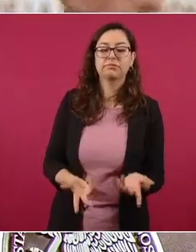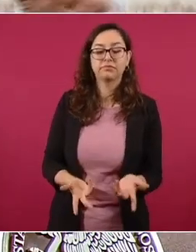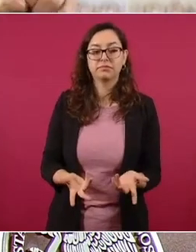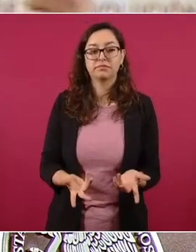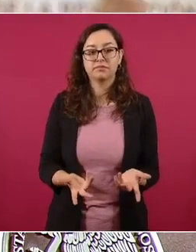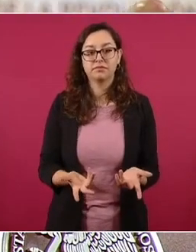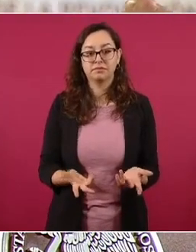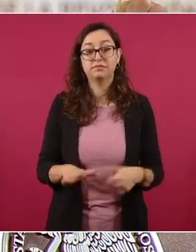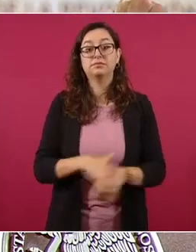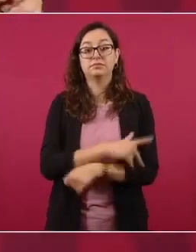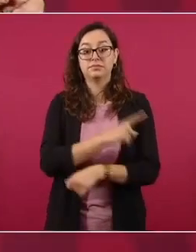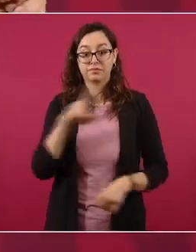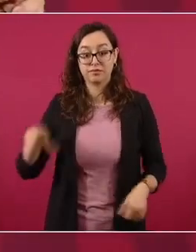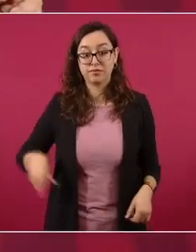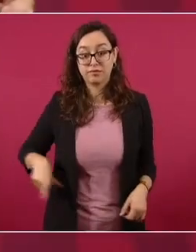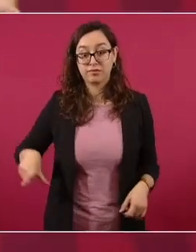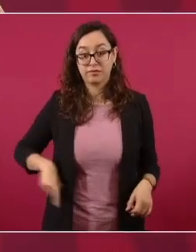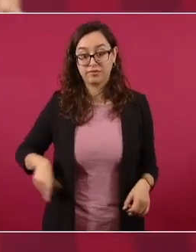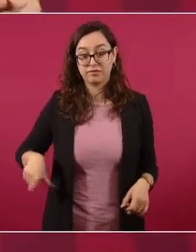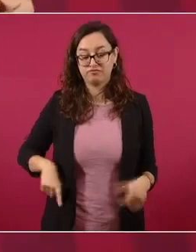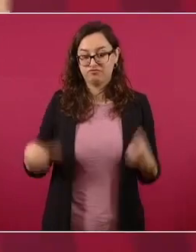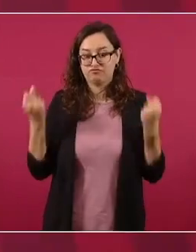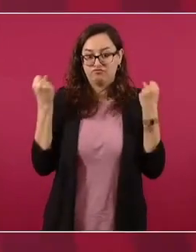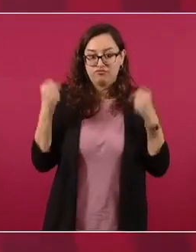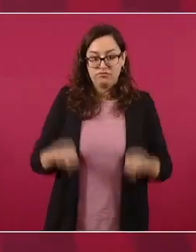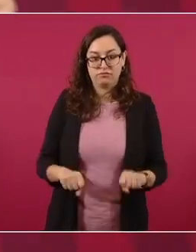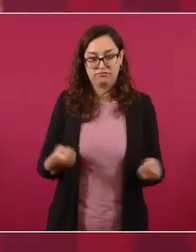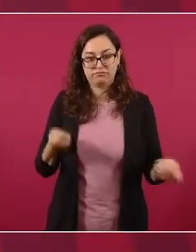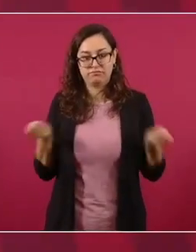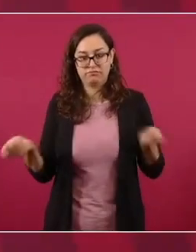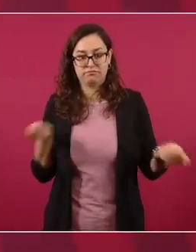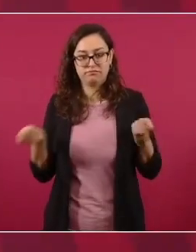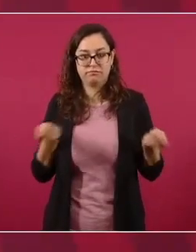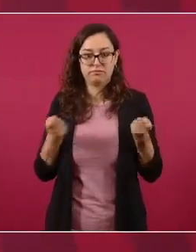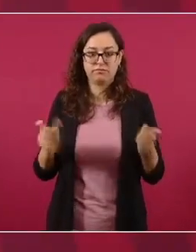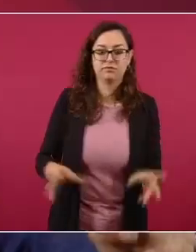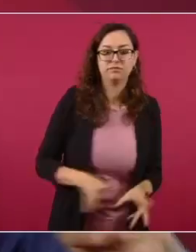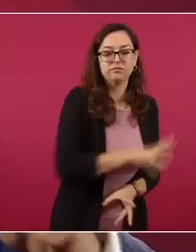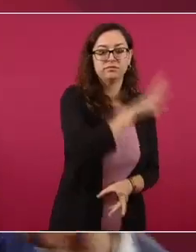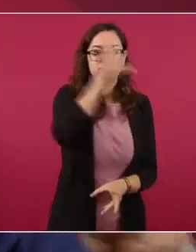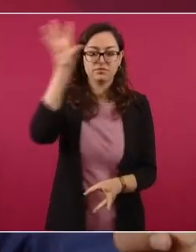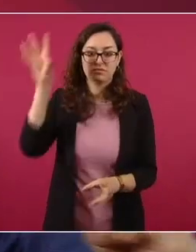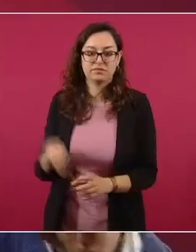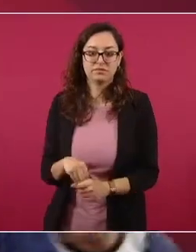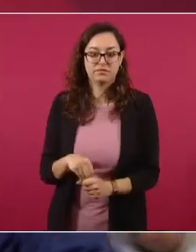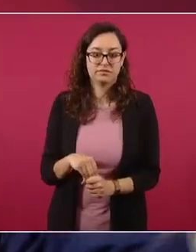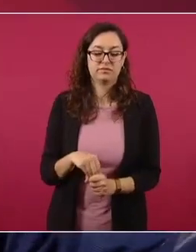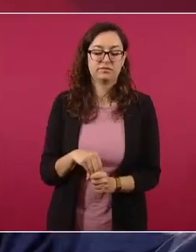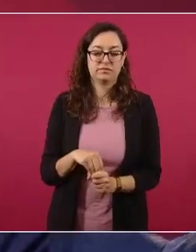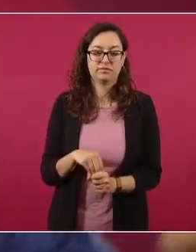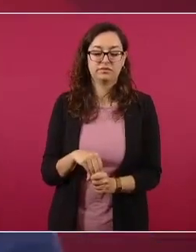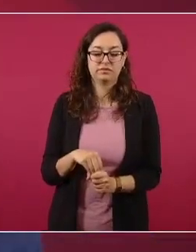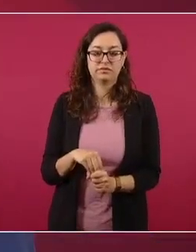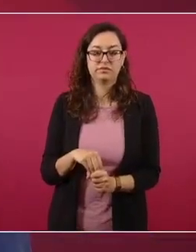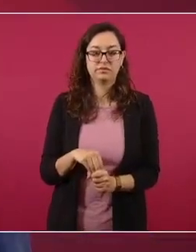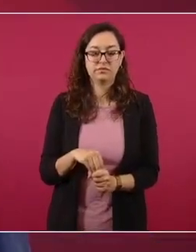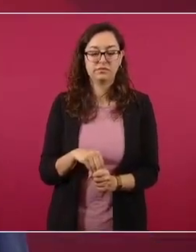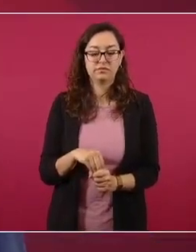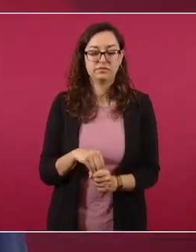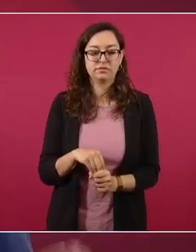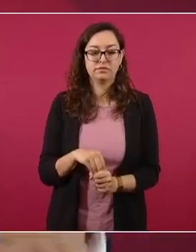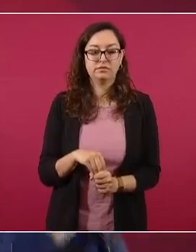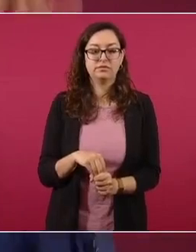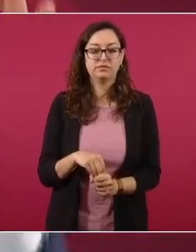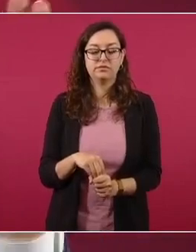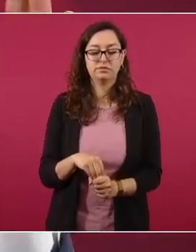porque el Estado autoritario antidemocrático tenía el control absoluto de los medios